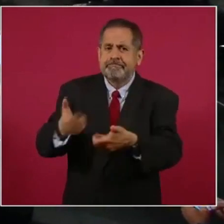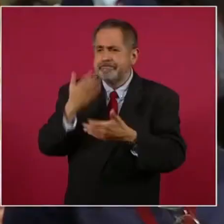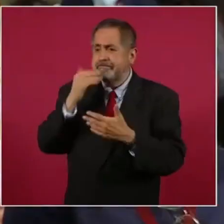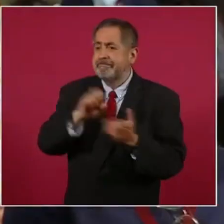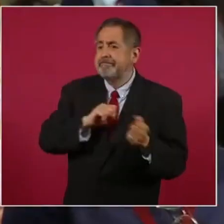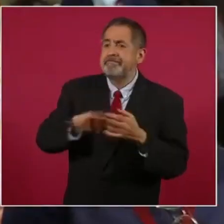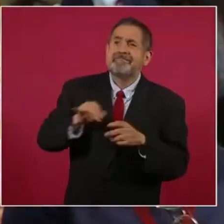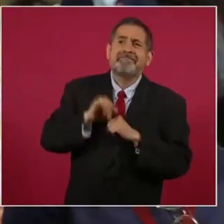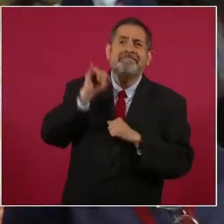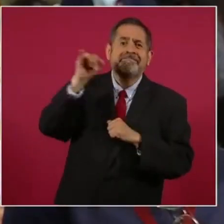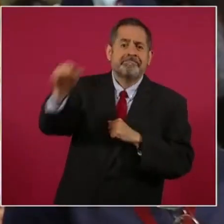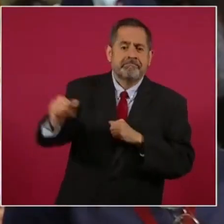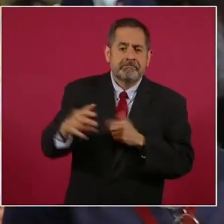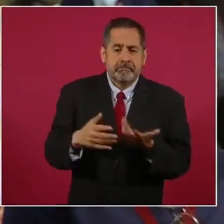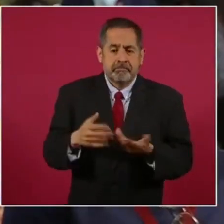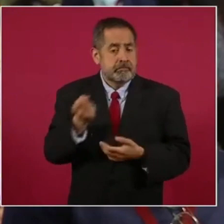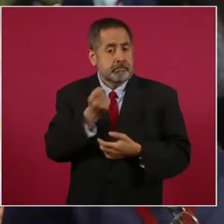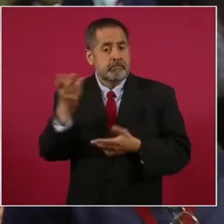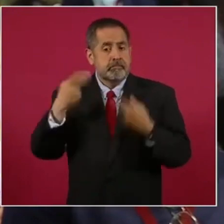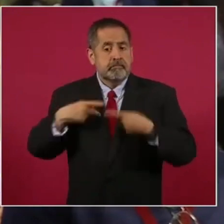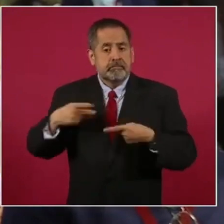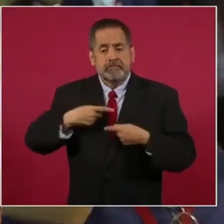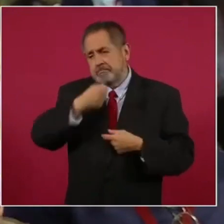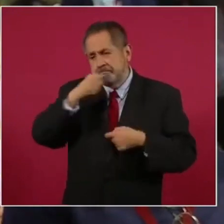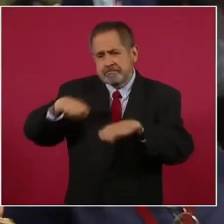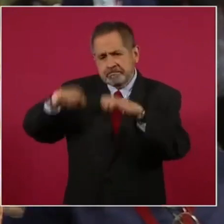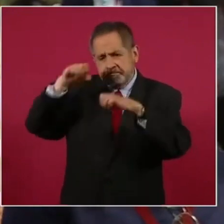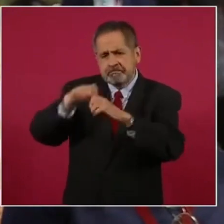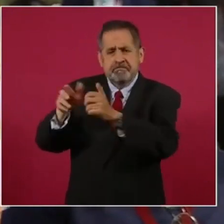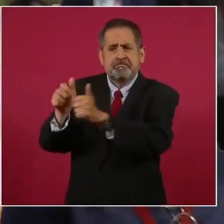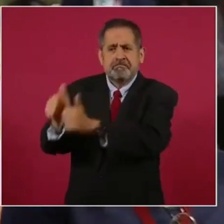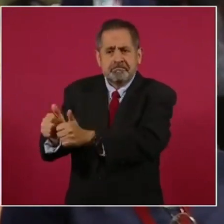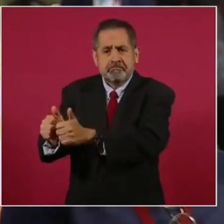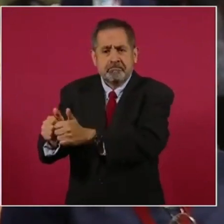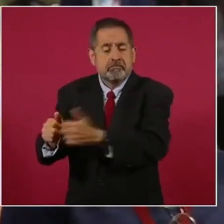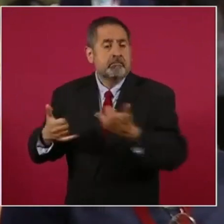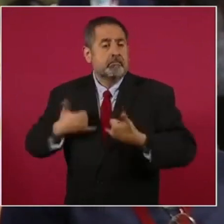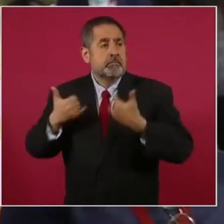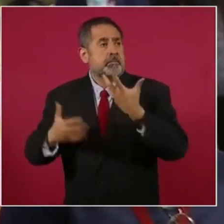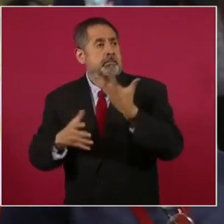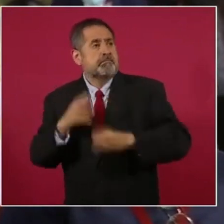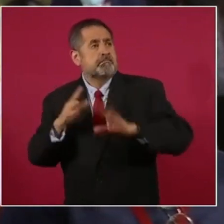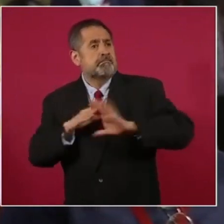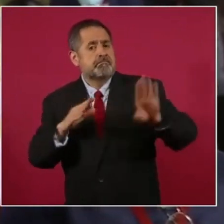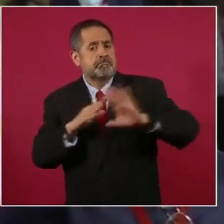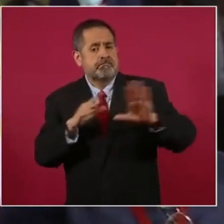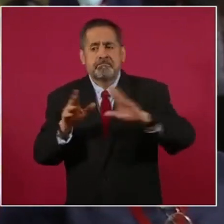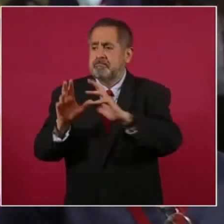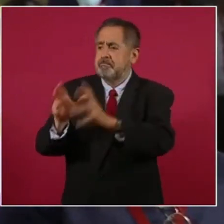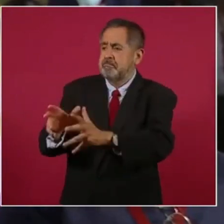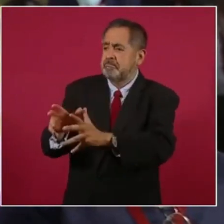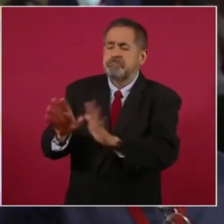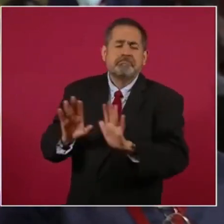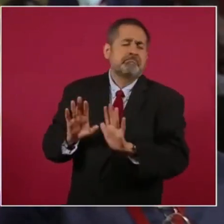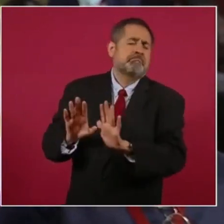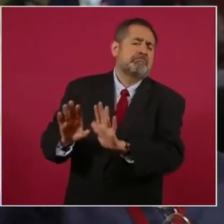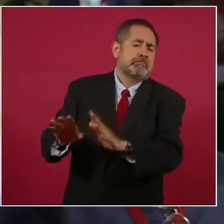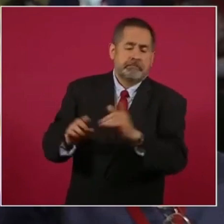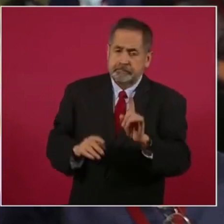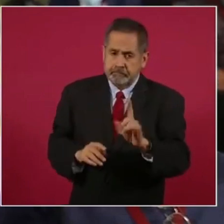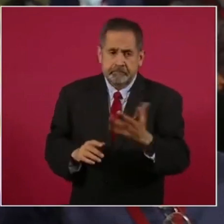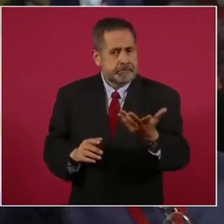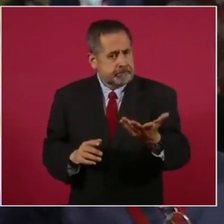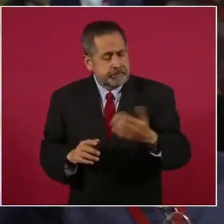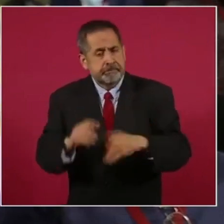por lo regular han quedado personas de la tercera edad. Los jóvenes han migrado debido a las faltas de oportunidad. Y urgiría, presidente de la